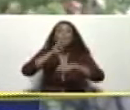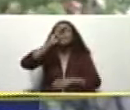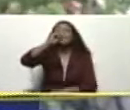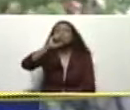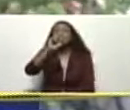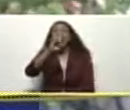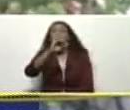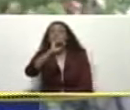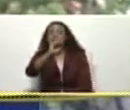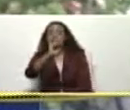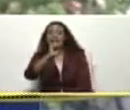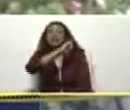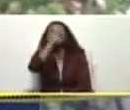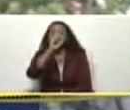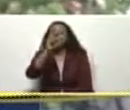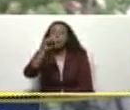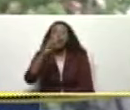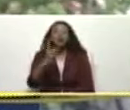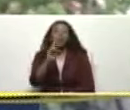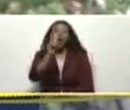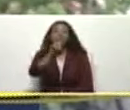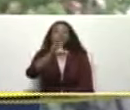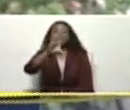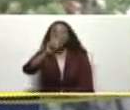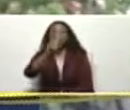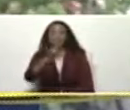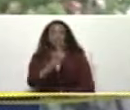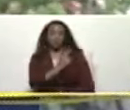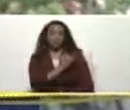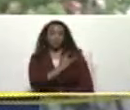Alejandra Zamora, de la Universidad Central de Venezuela,